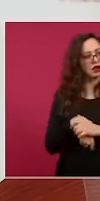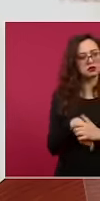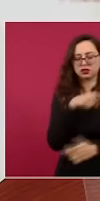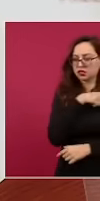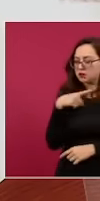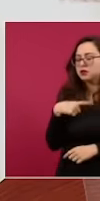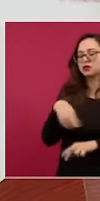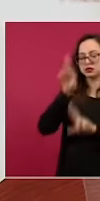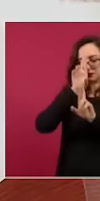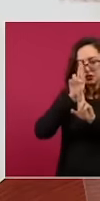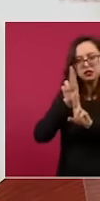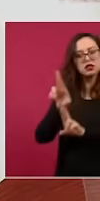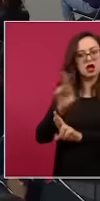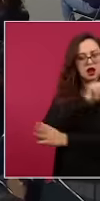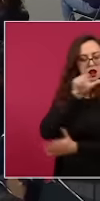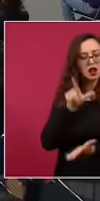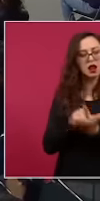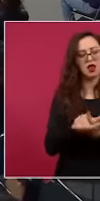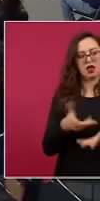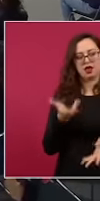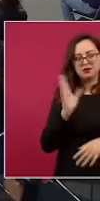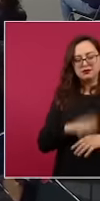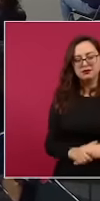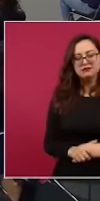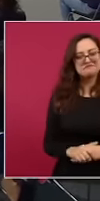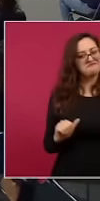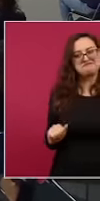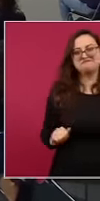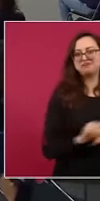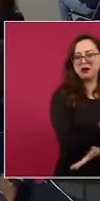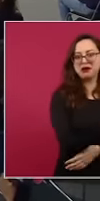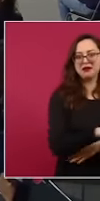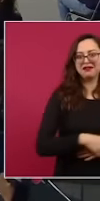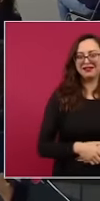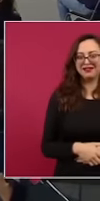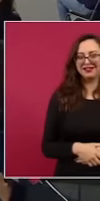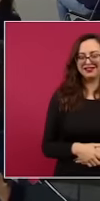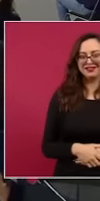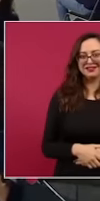para destituirlo. Entonces habló aquí a la oficina